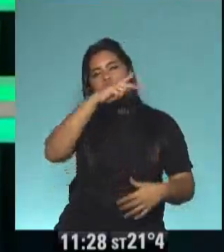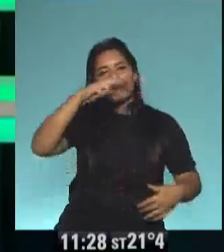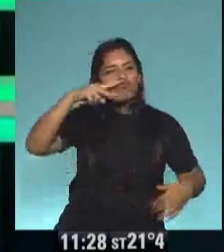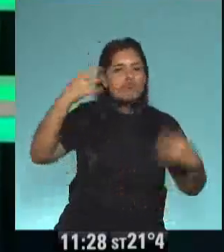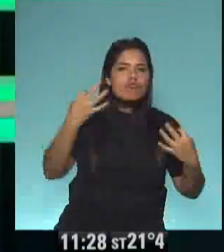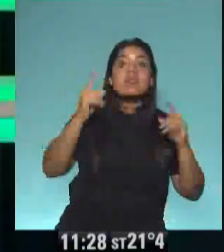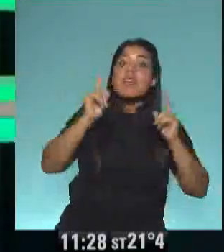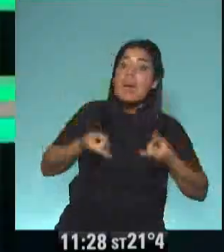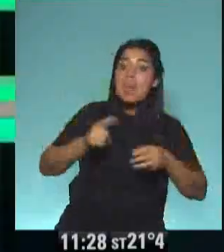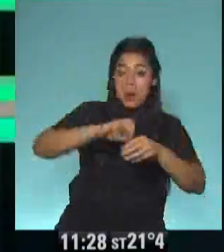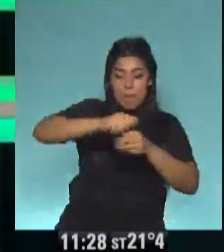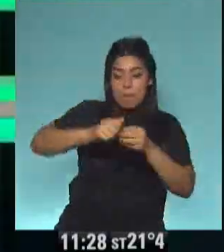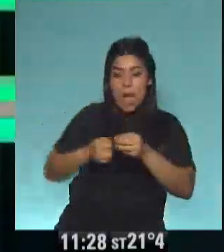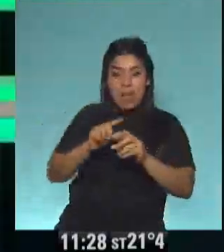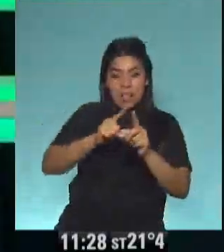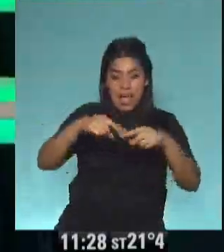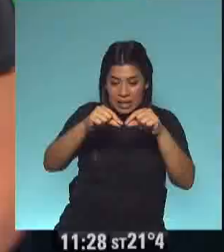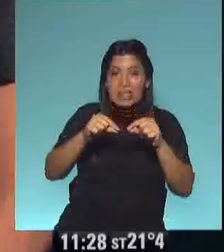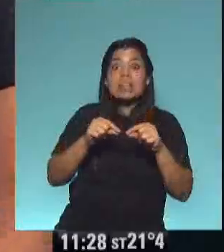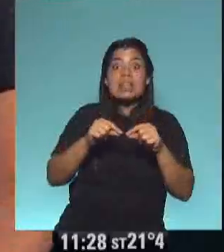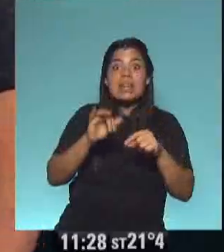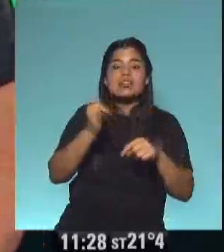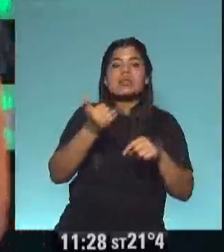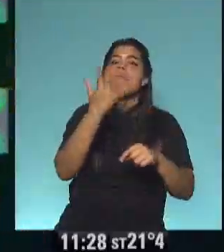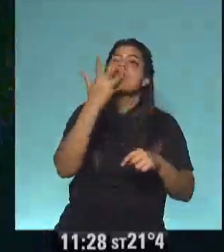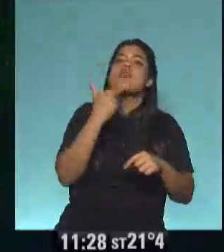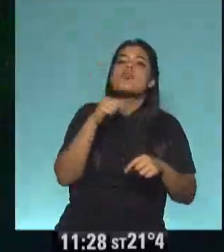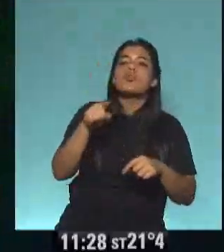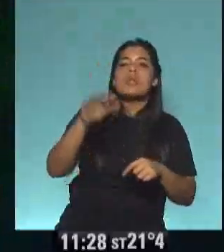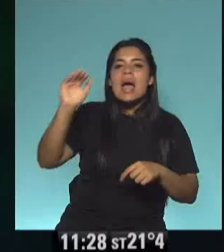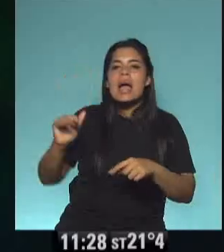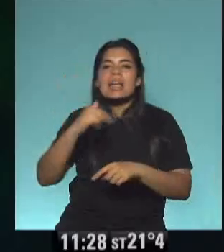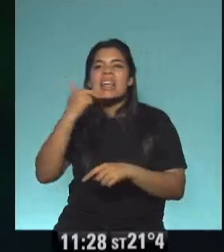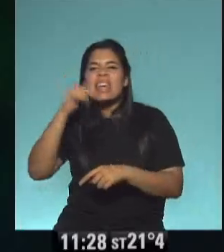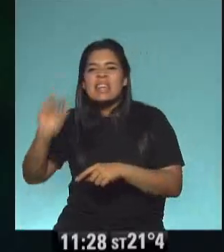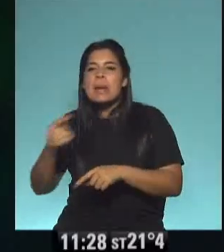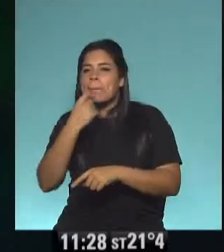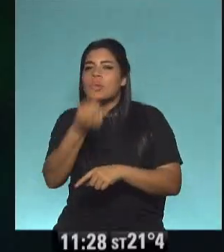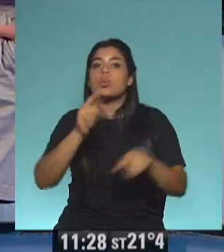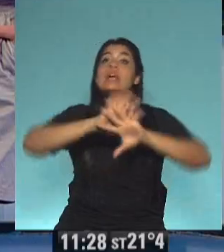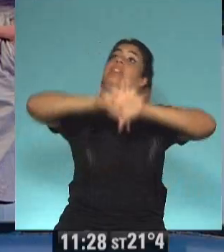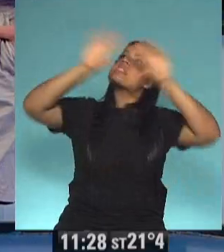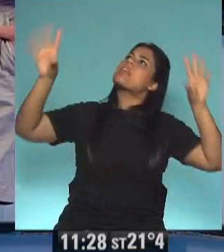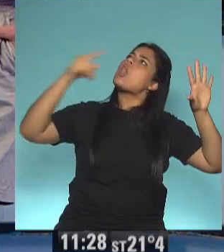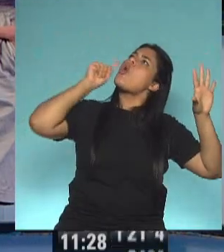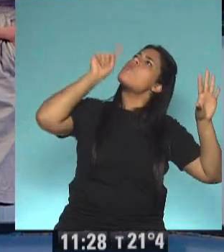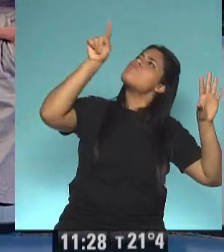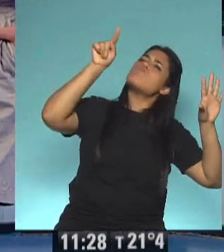olían las mandarinas. Ah, y me gustó mucho la pregunta que hizo él, que preguntó, ¿qué olor tiene el cielo?